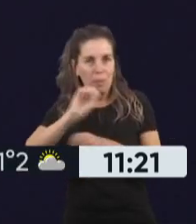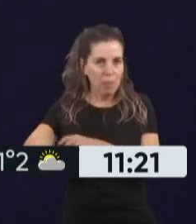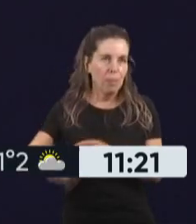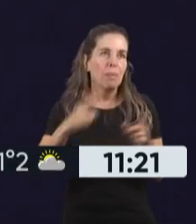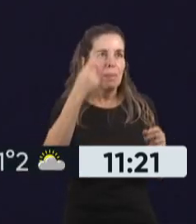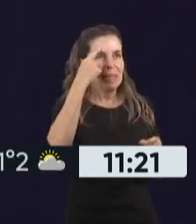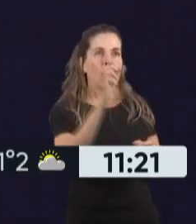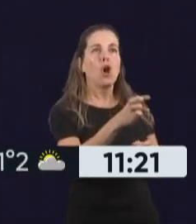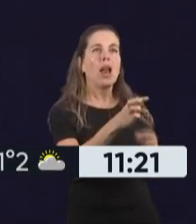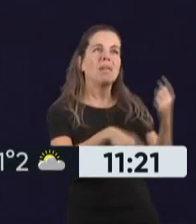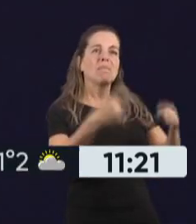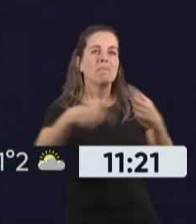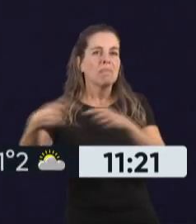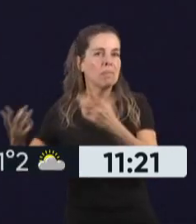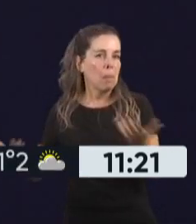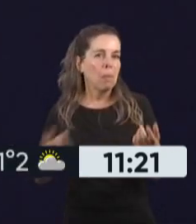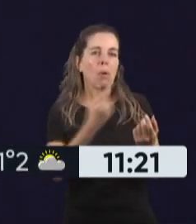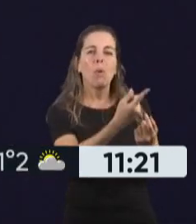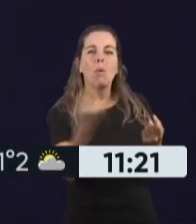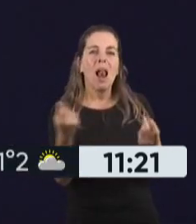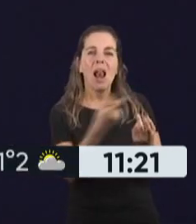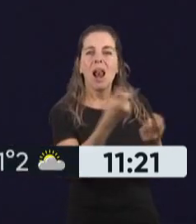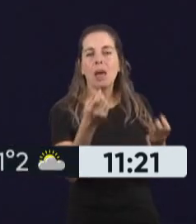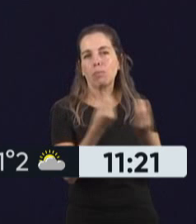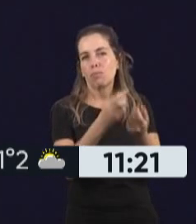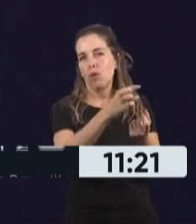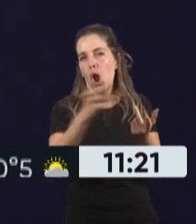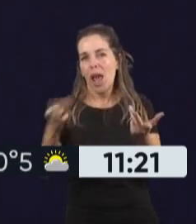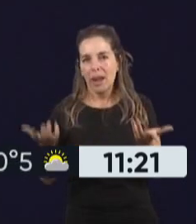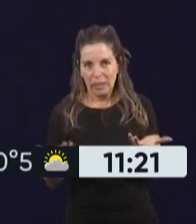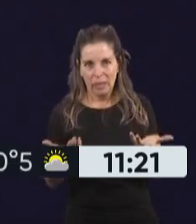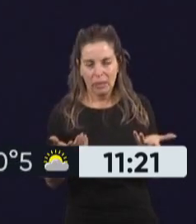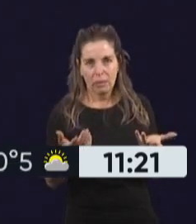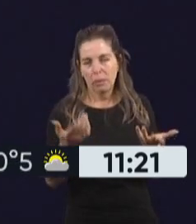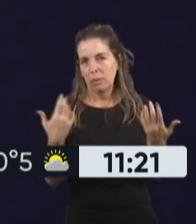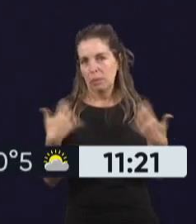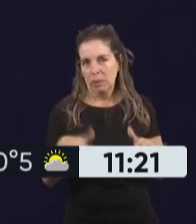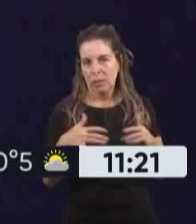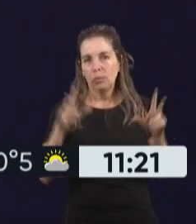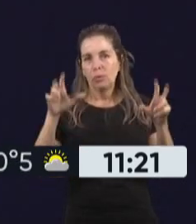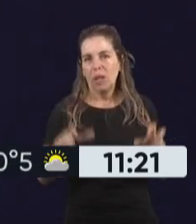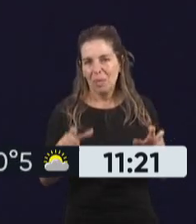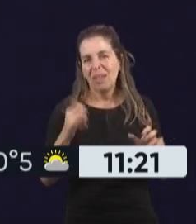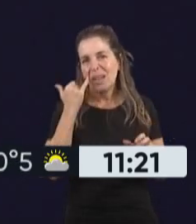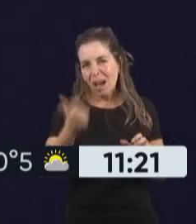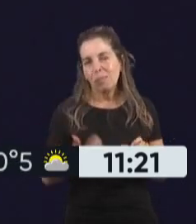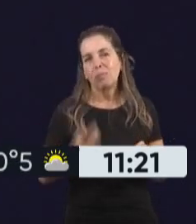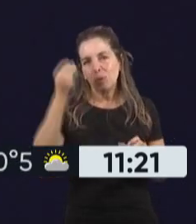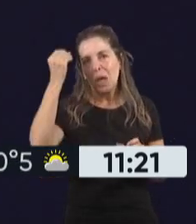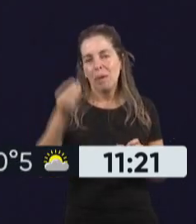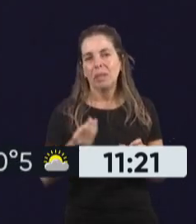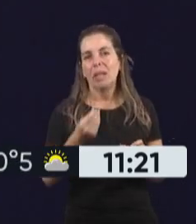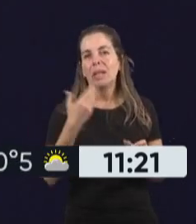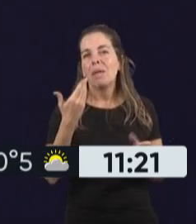sea, no entremos en eso de si el dólar blue es un mercado chico o grande, porque es una discusión que la hemos cuestionado mucho